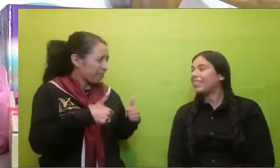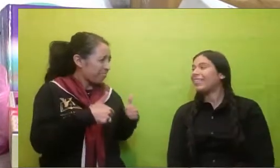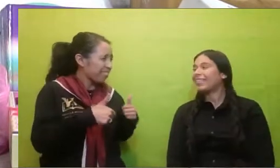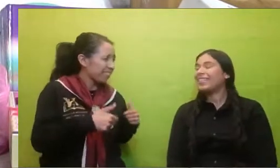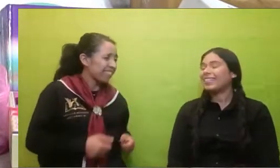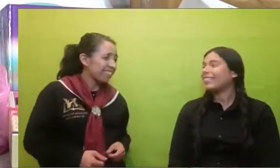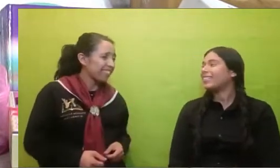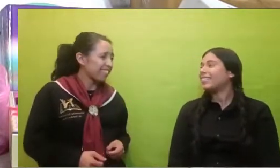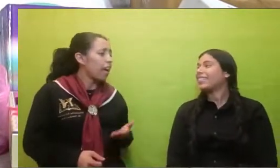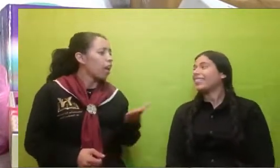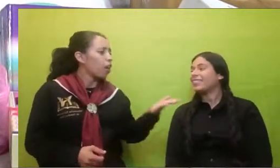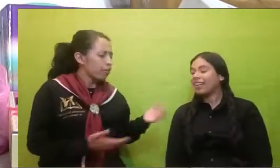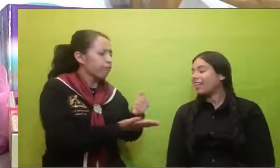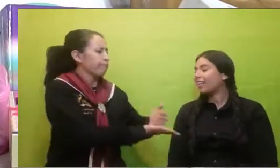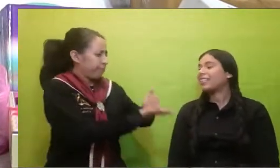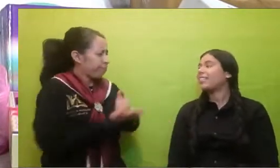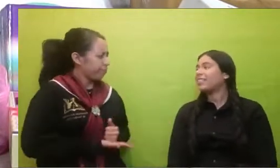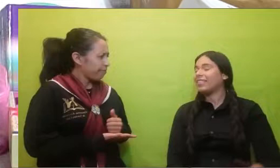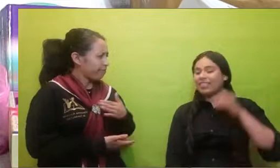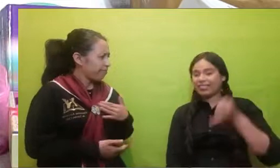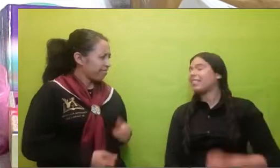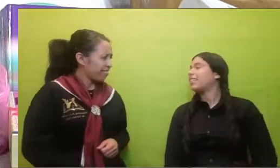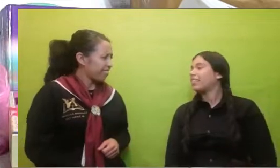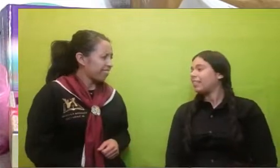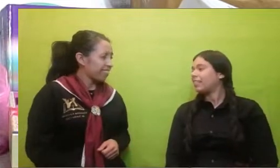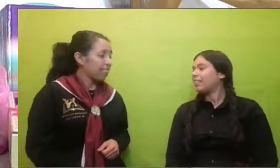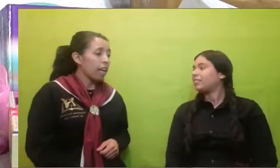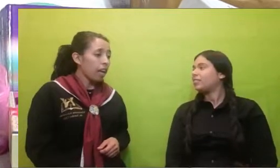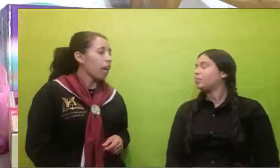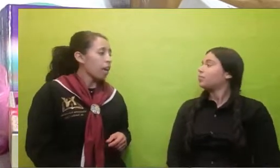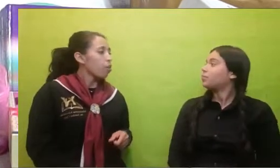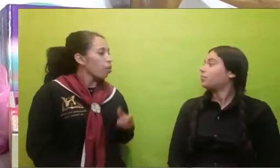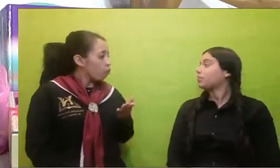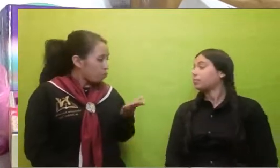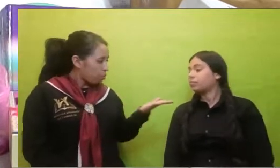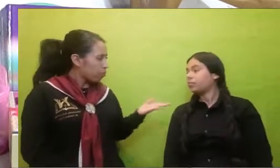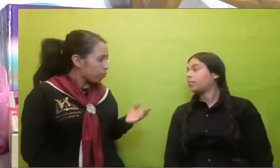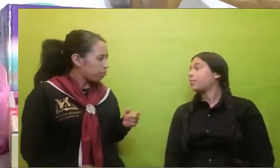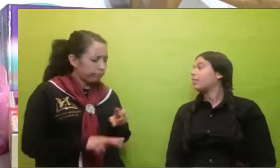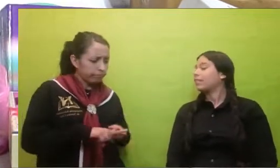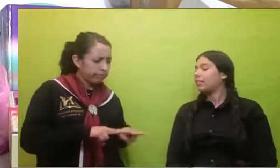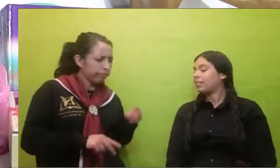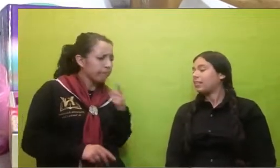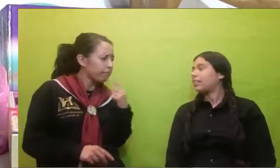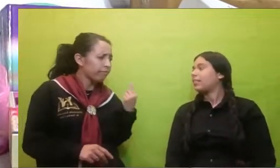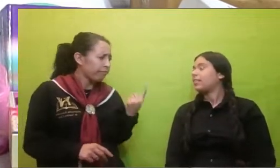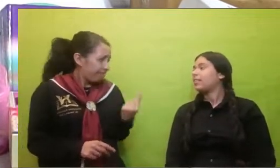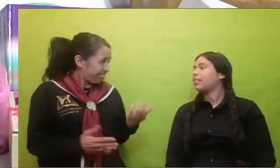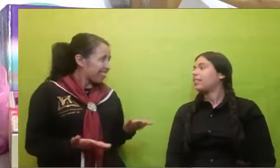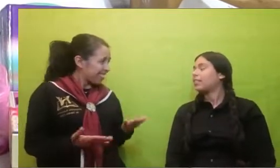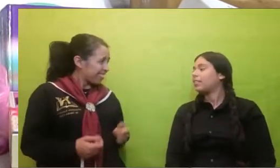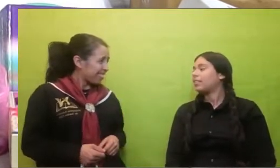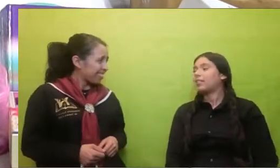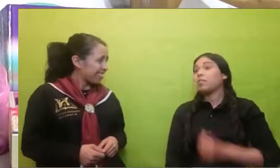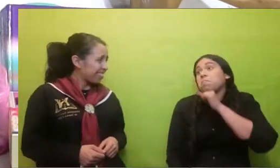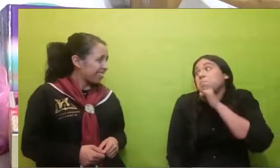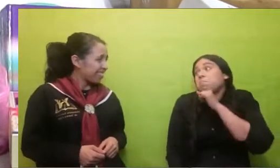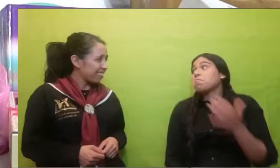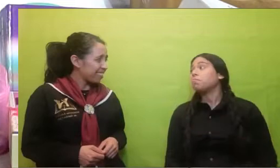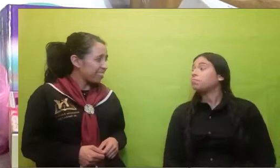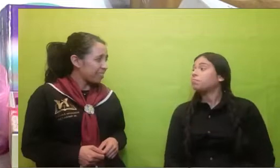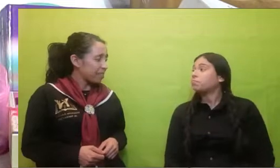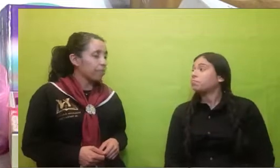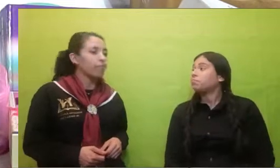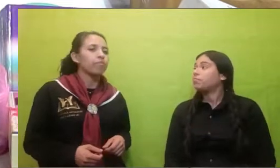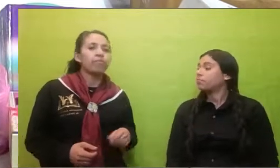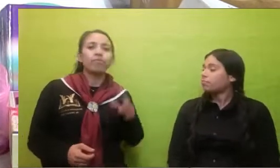esta misión? Por supuesto que sí. Yo quiero ir primero. Yo primero. ¿Me van a ayudar entonces? ¿Saben lo que tienen que